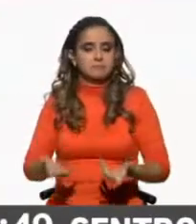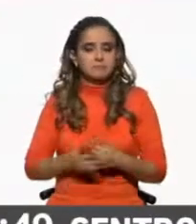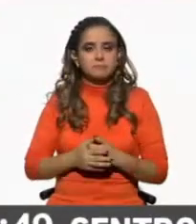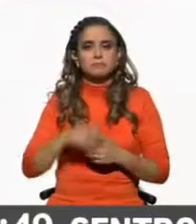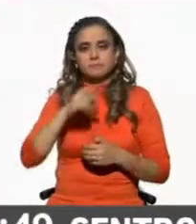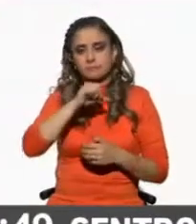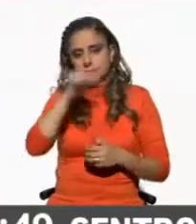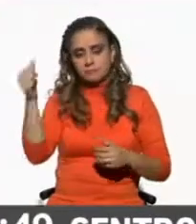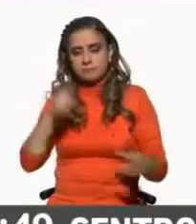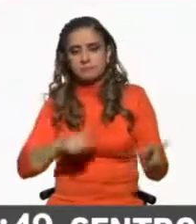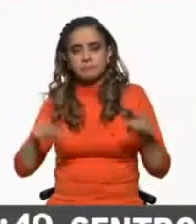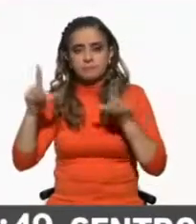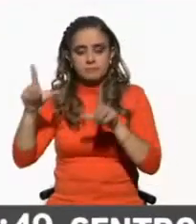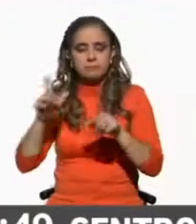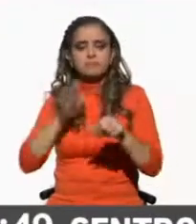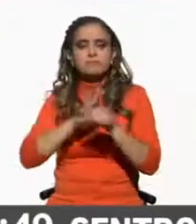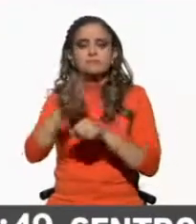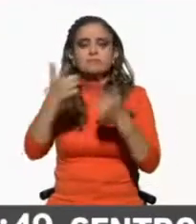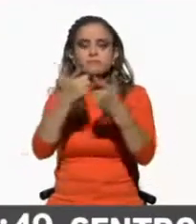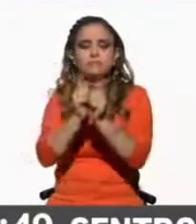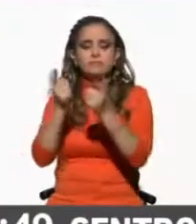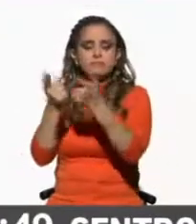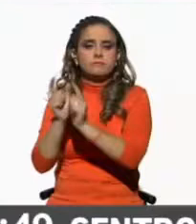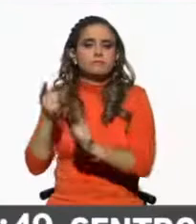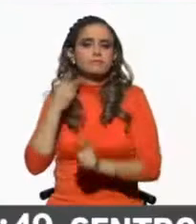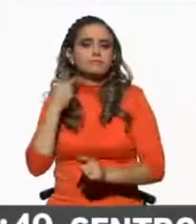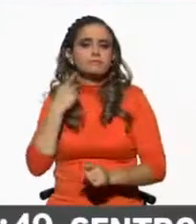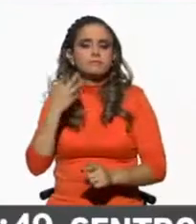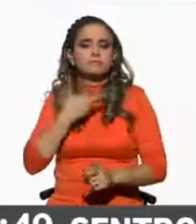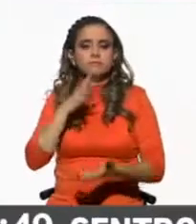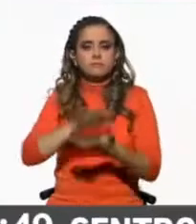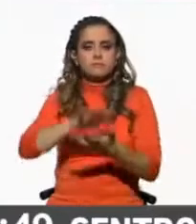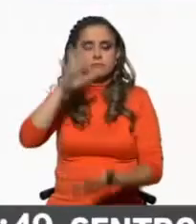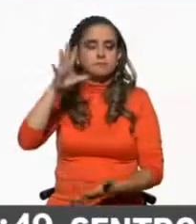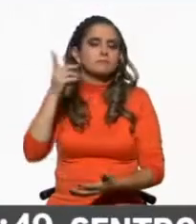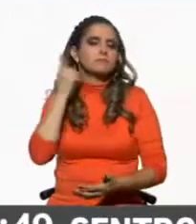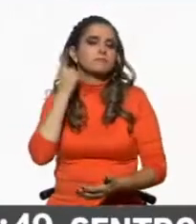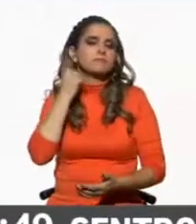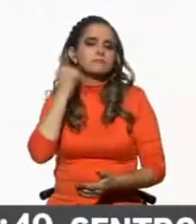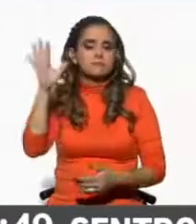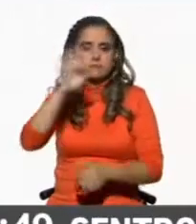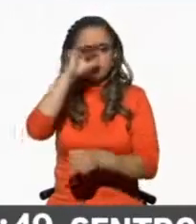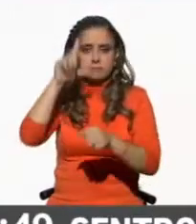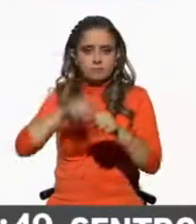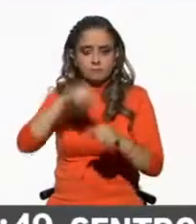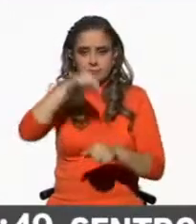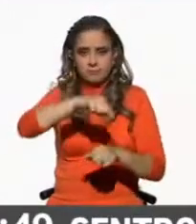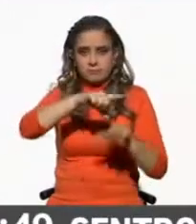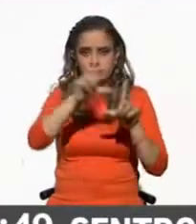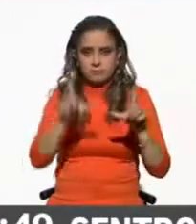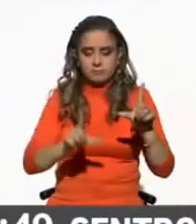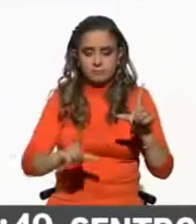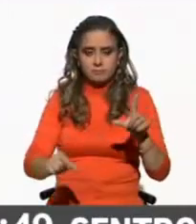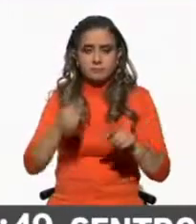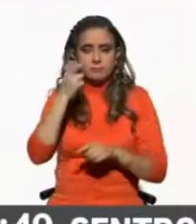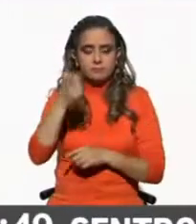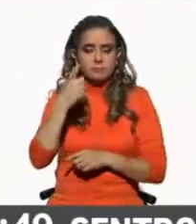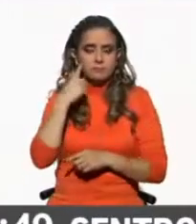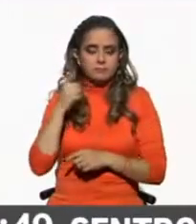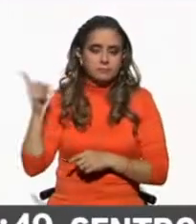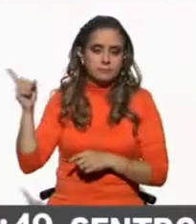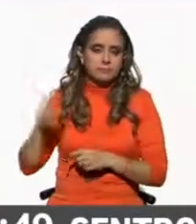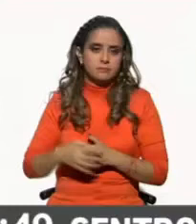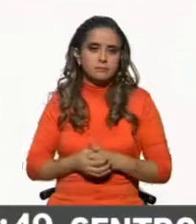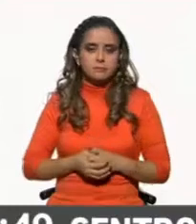Siguiente reactivo: ¿cuál es el partido que actualmente tiene más diputados federales en nuestro país? Como verás,